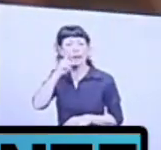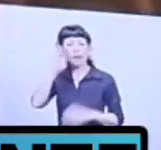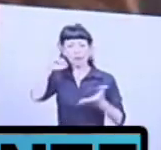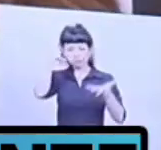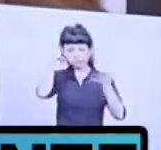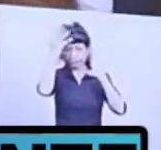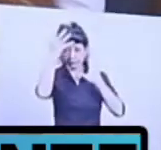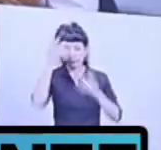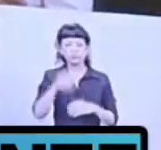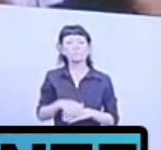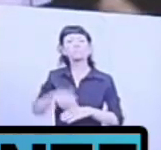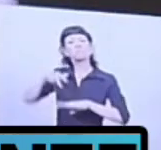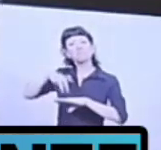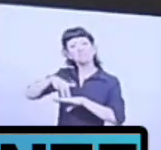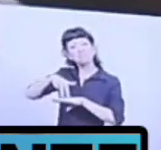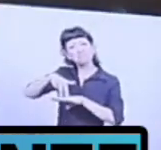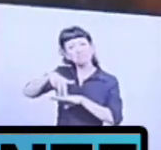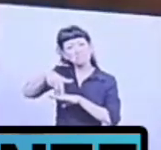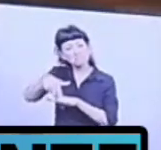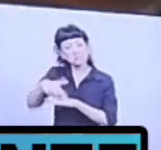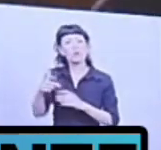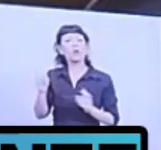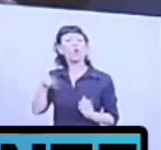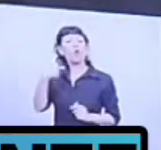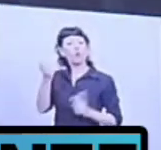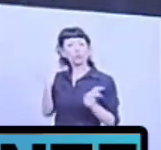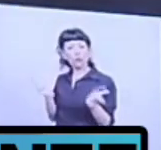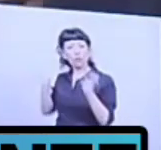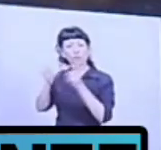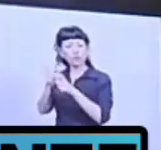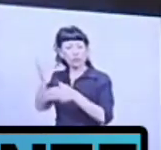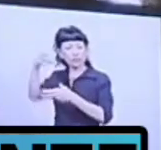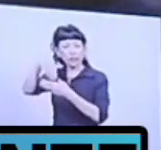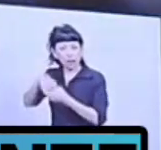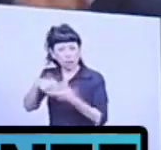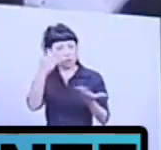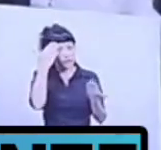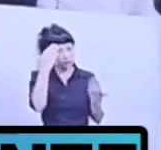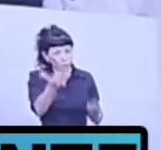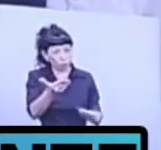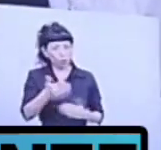gabn sigue su marcha y recibe el saludo de la comisión del